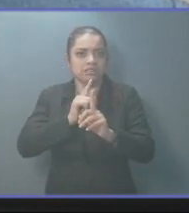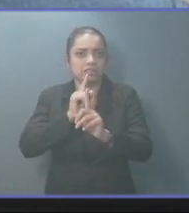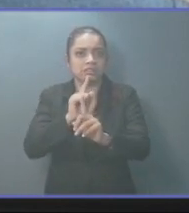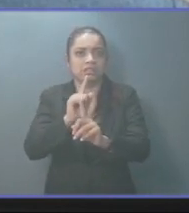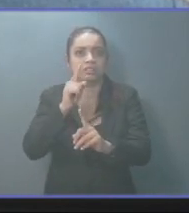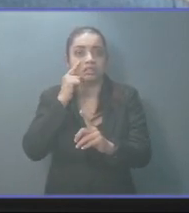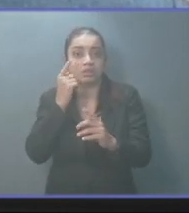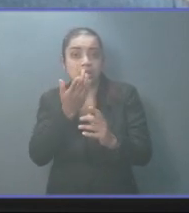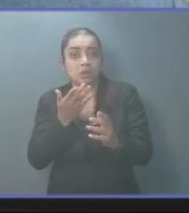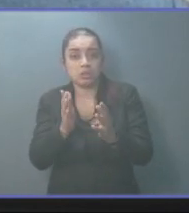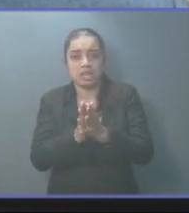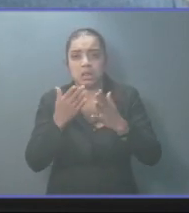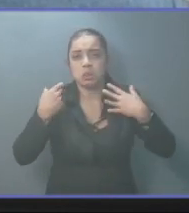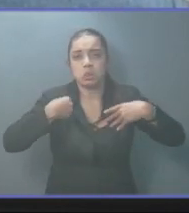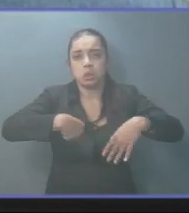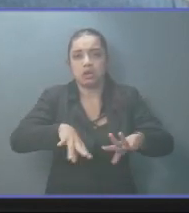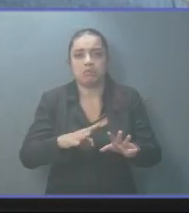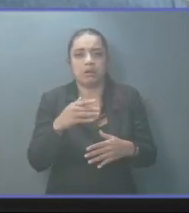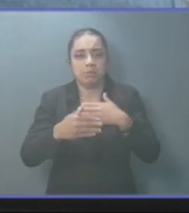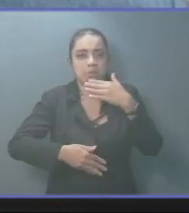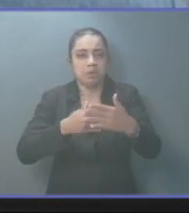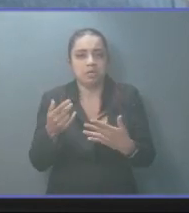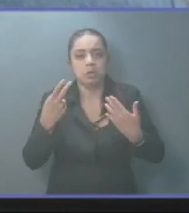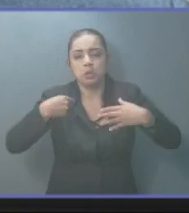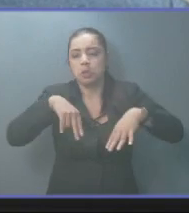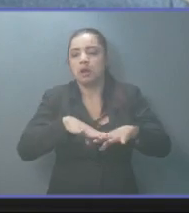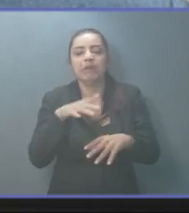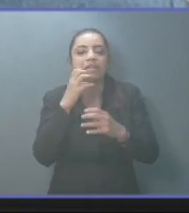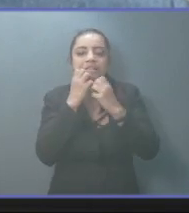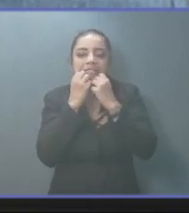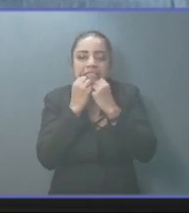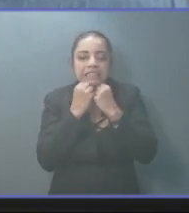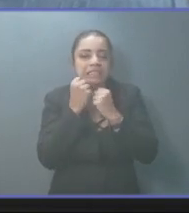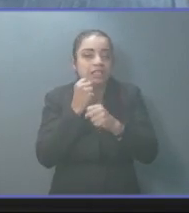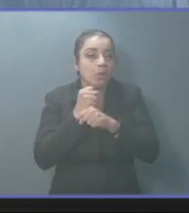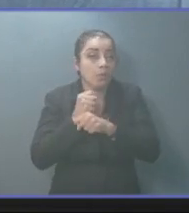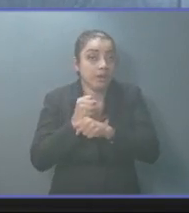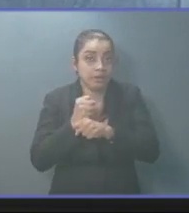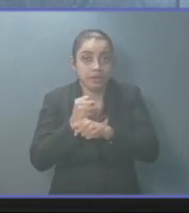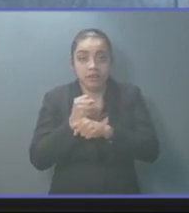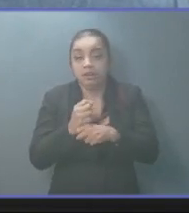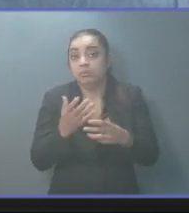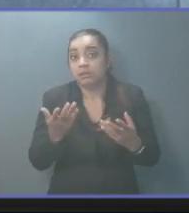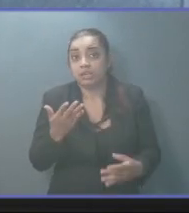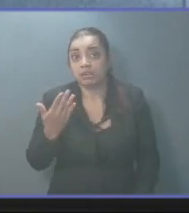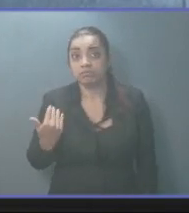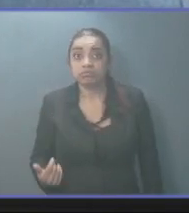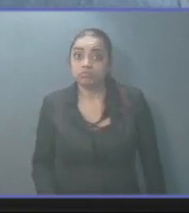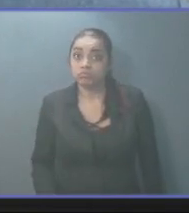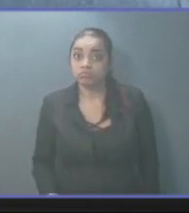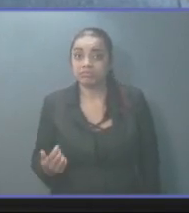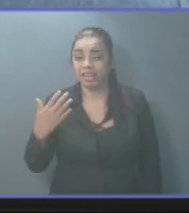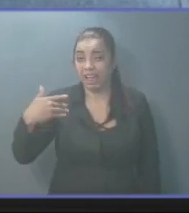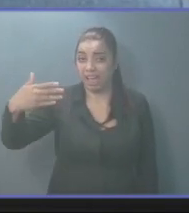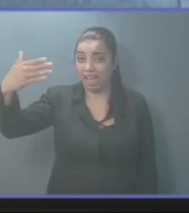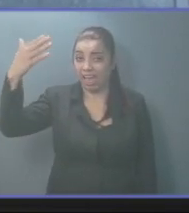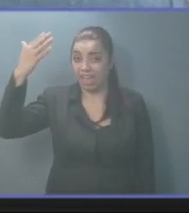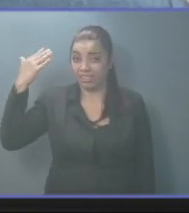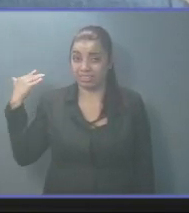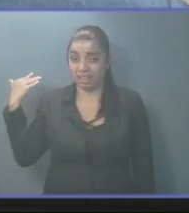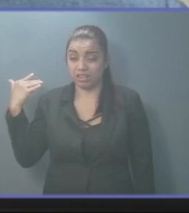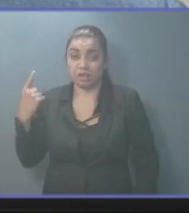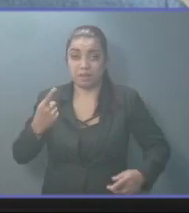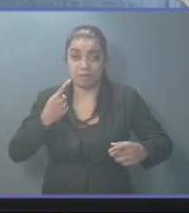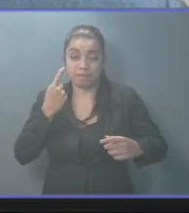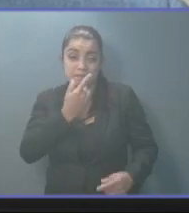que fue una cosa normal un procedimiento de seguridad porque antes en las otras visitas que hizo el